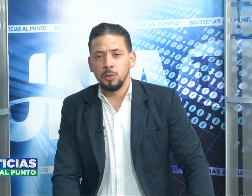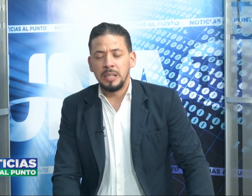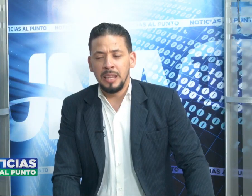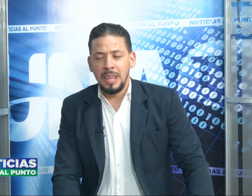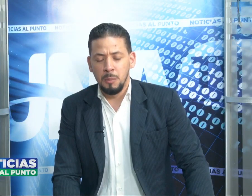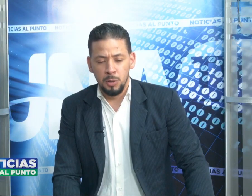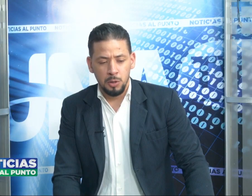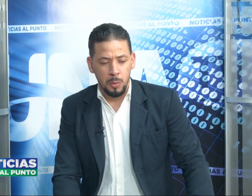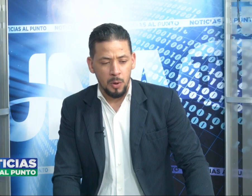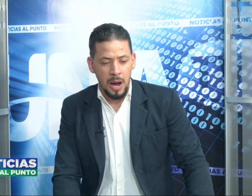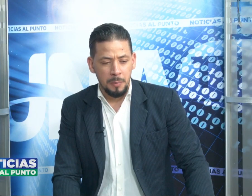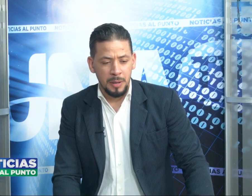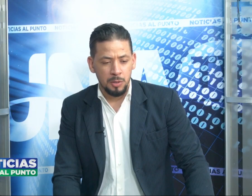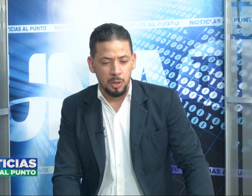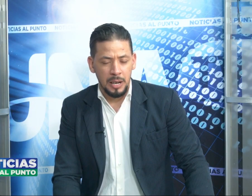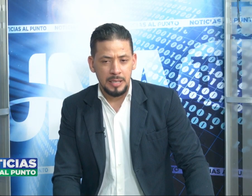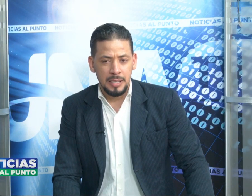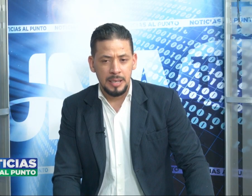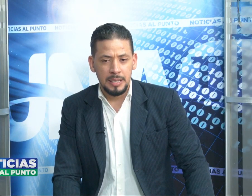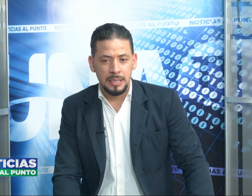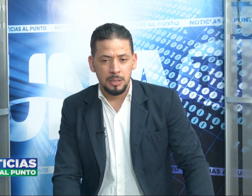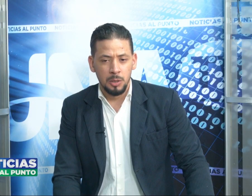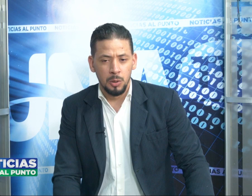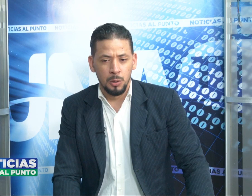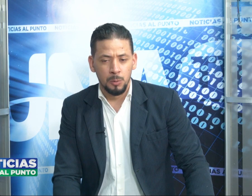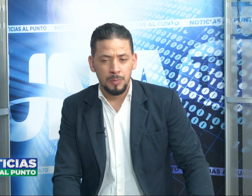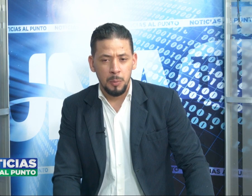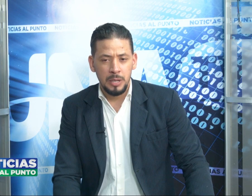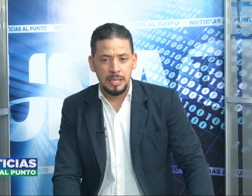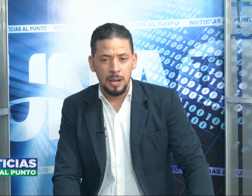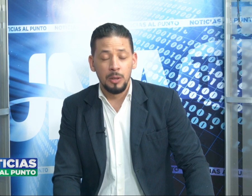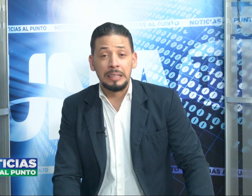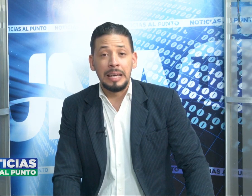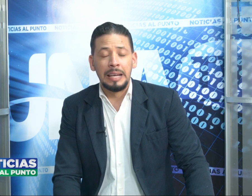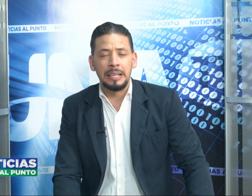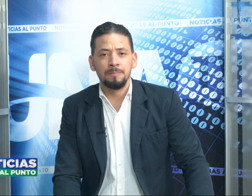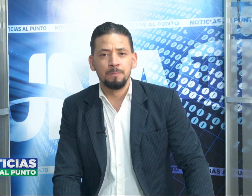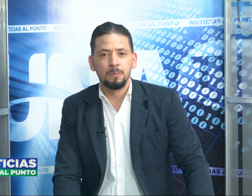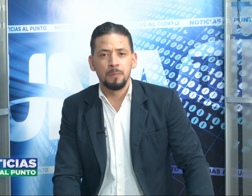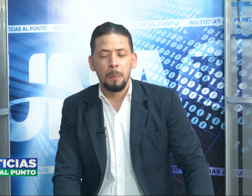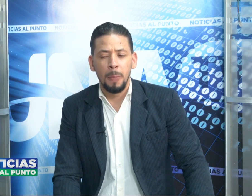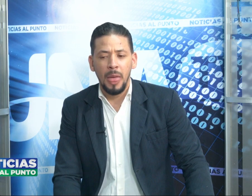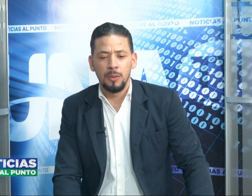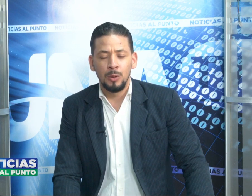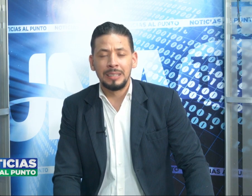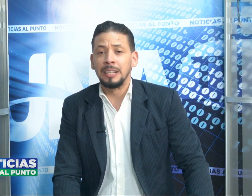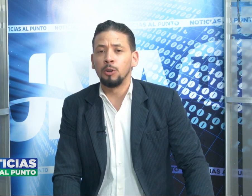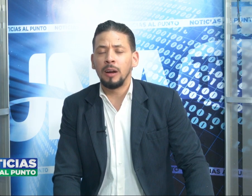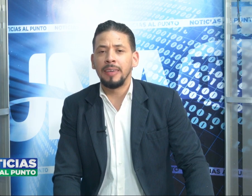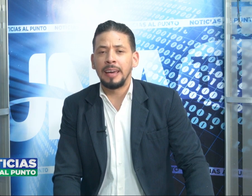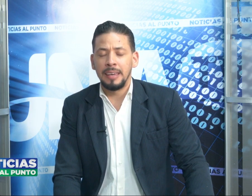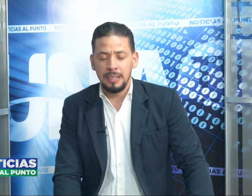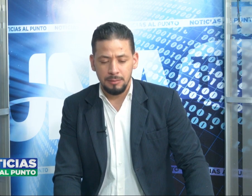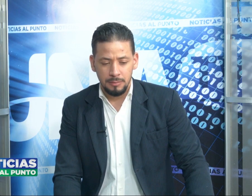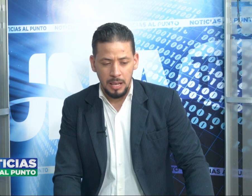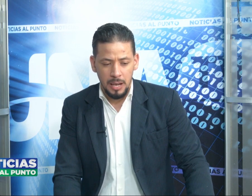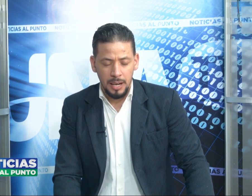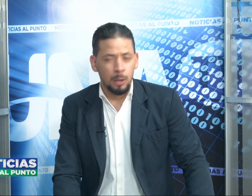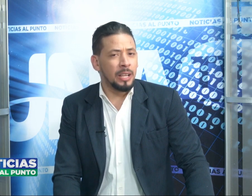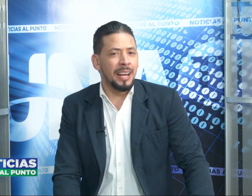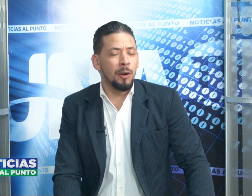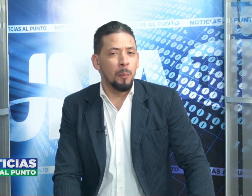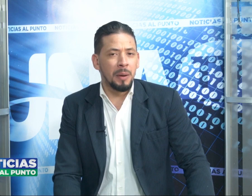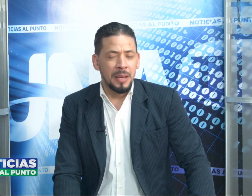Nosotros no entendemos cómo hay personas que la policía lo detiene durante el toque de queda,